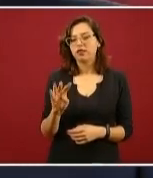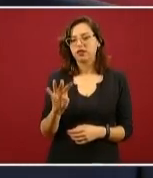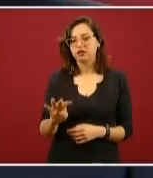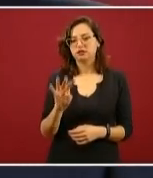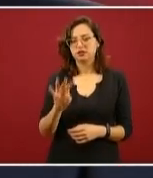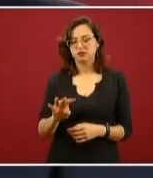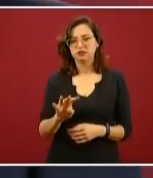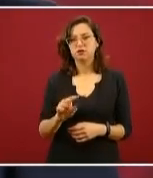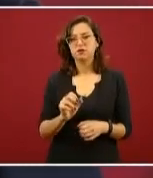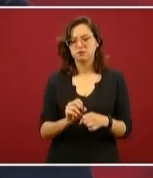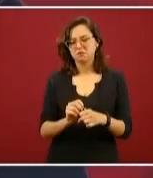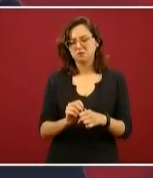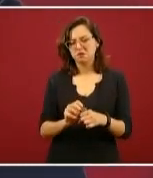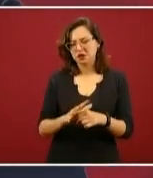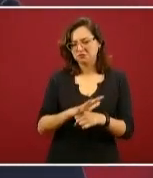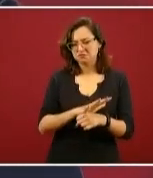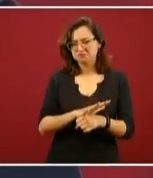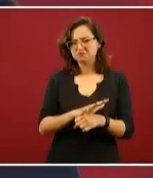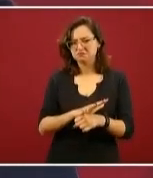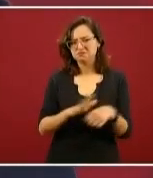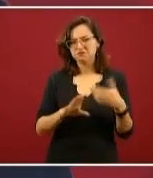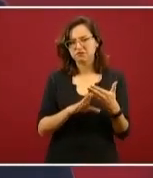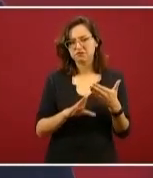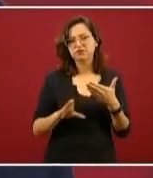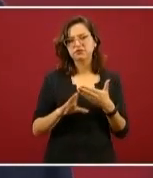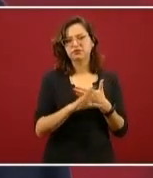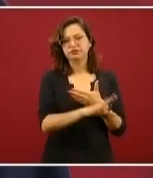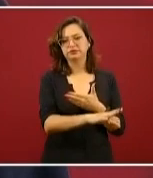con el propósito de que